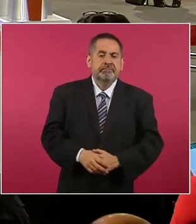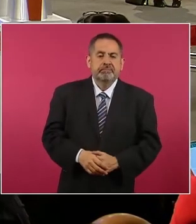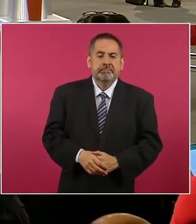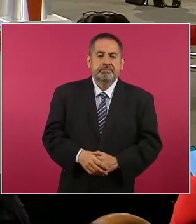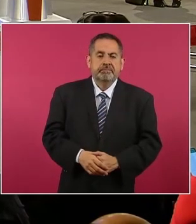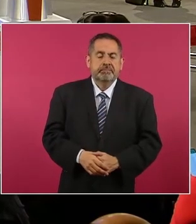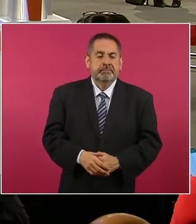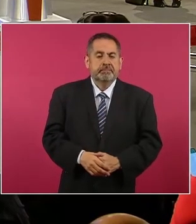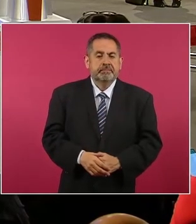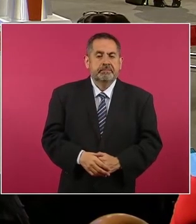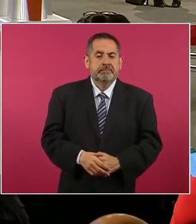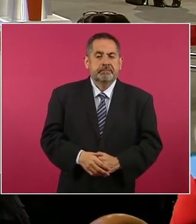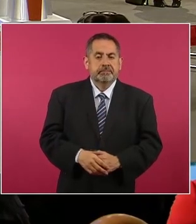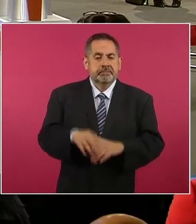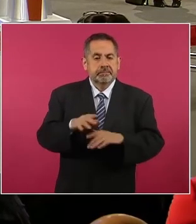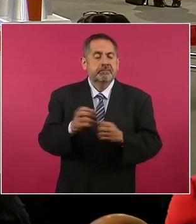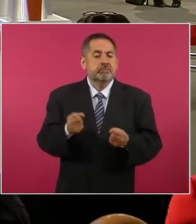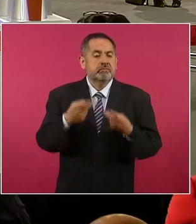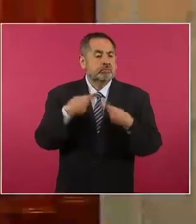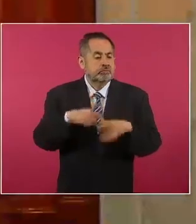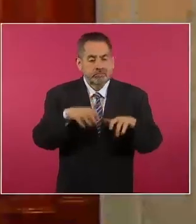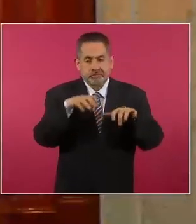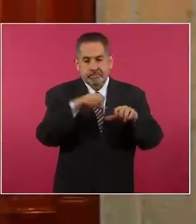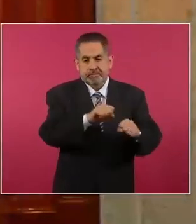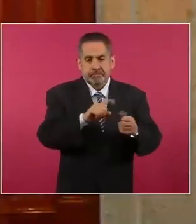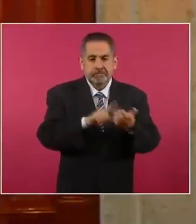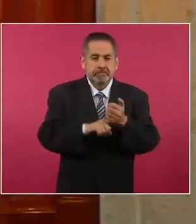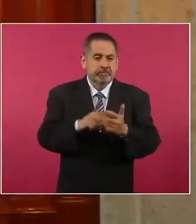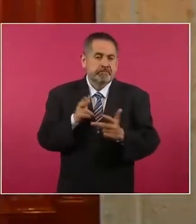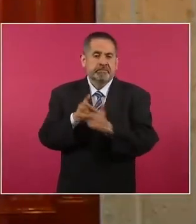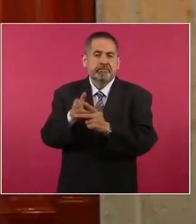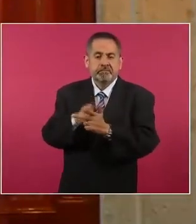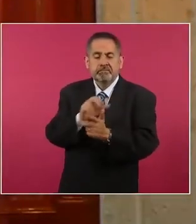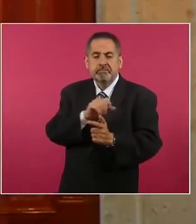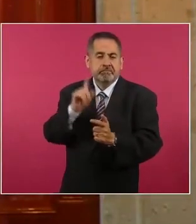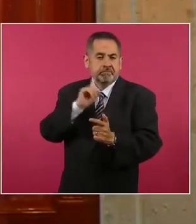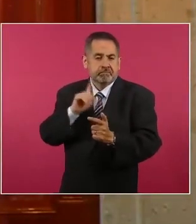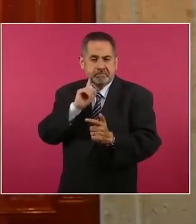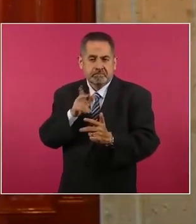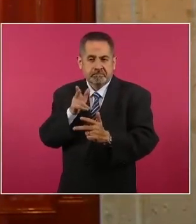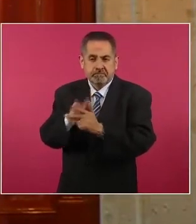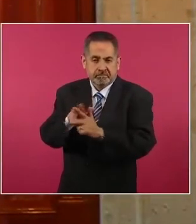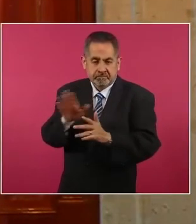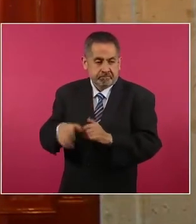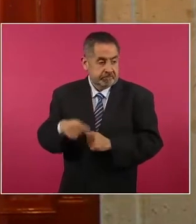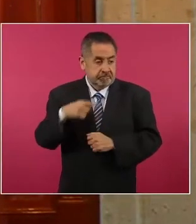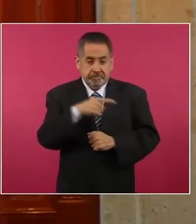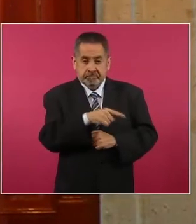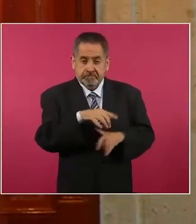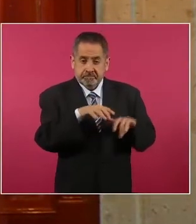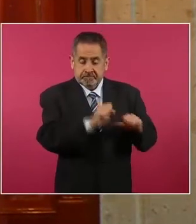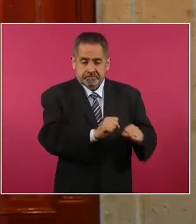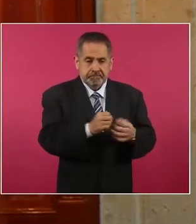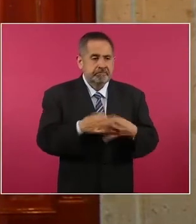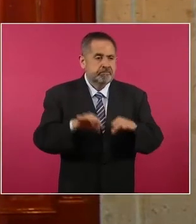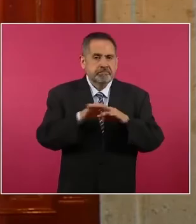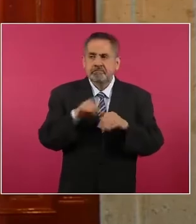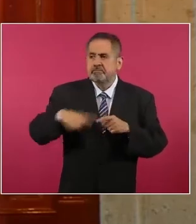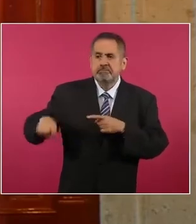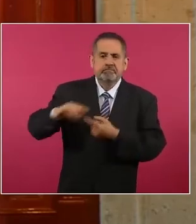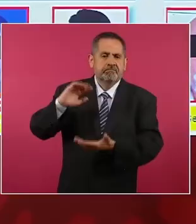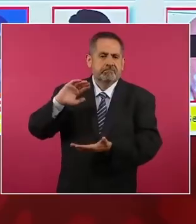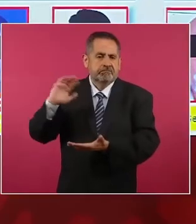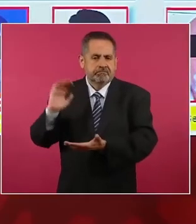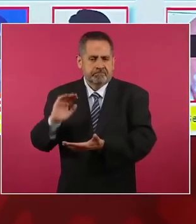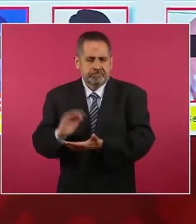En el caso de las detenciones por feminicidio, que ha sido determinante para poder aminorar la incidencia